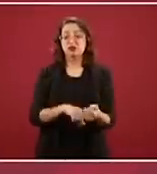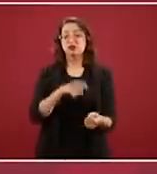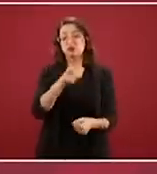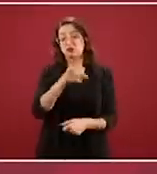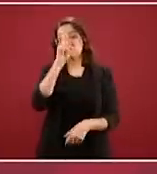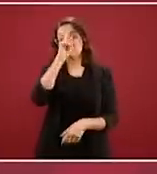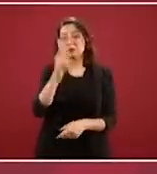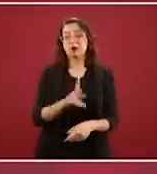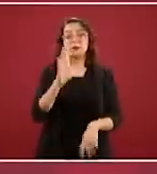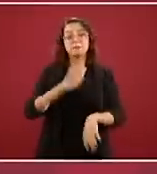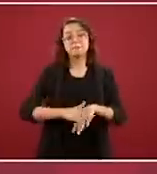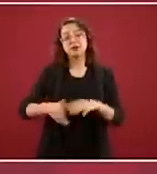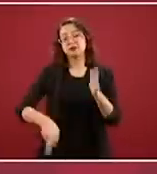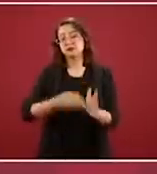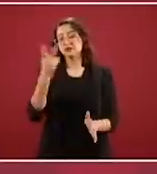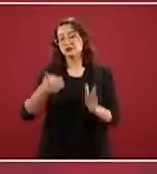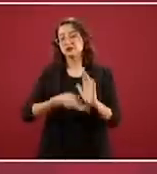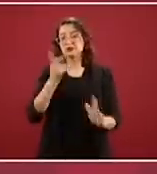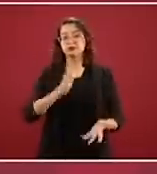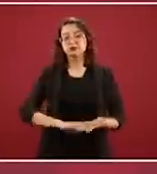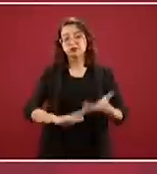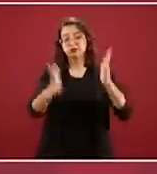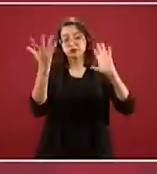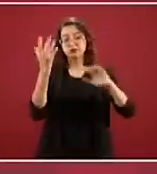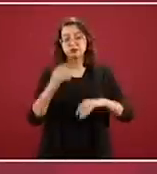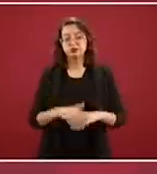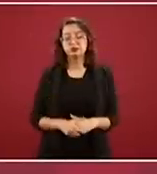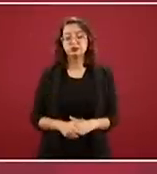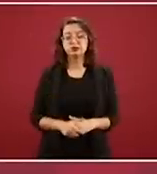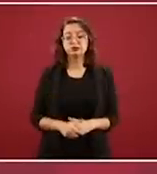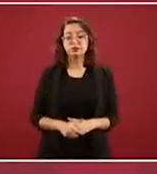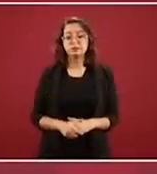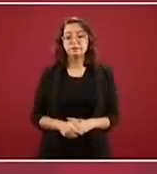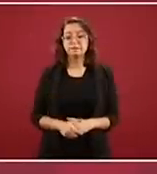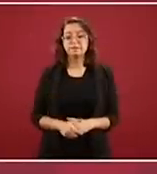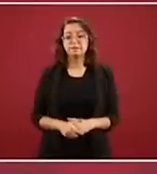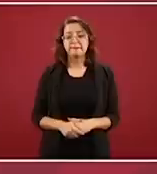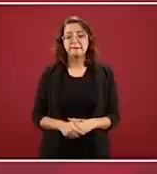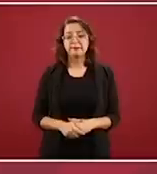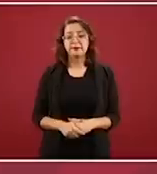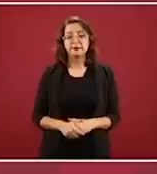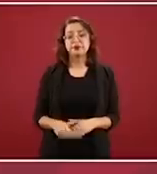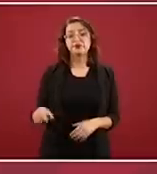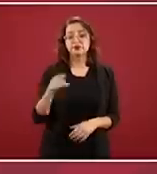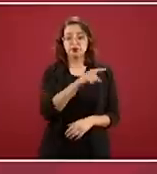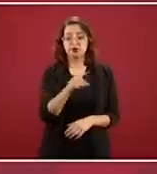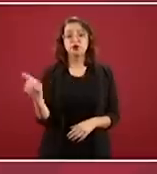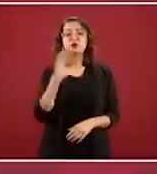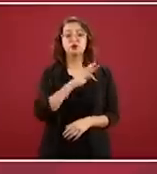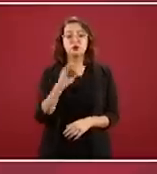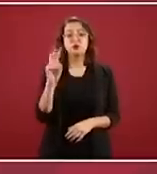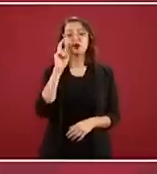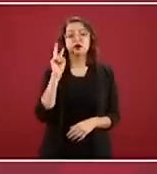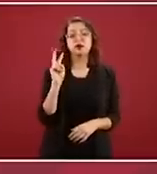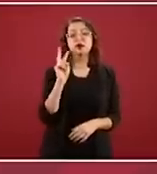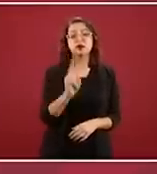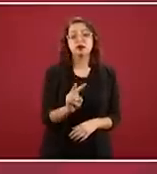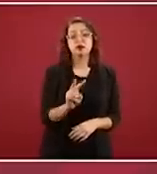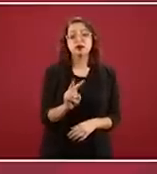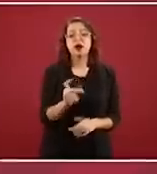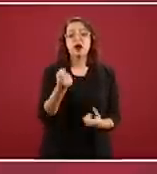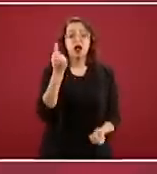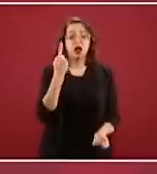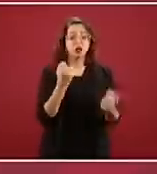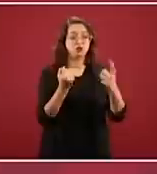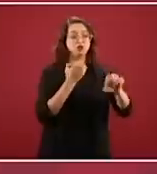más incidencia. Si ustedes se dan cuenta, hay